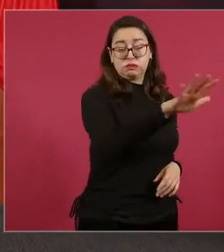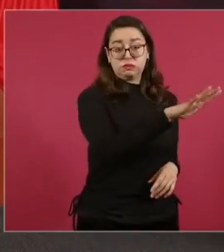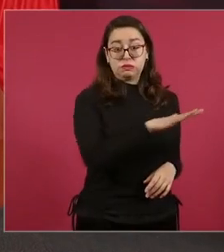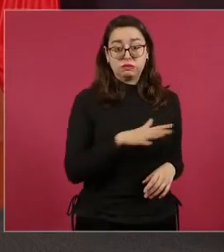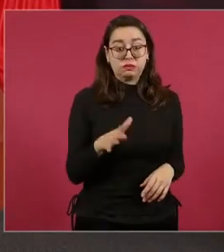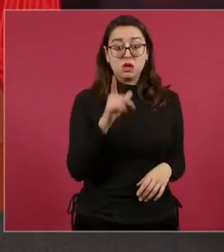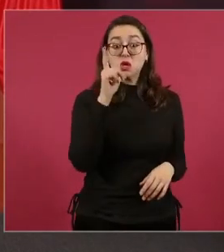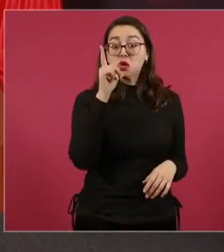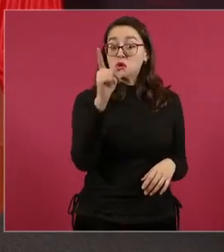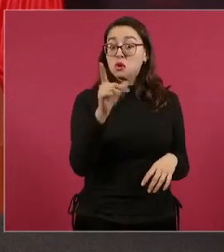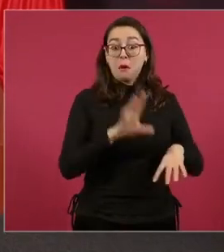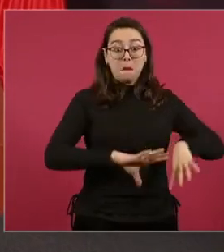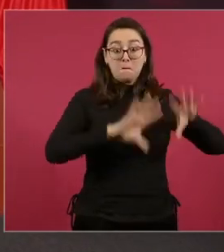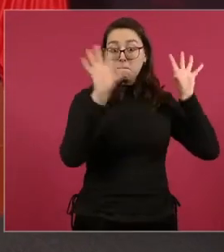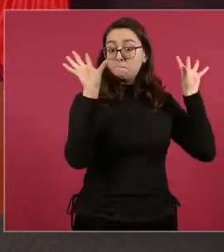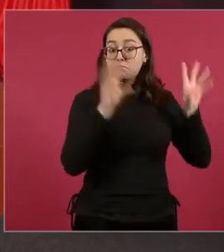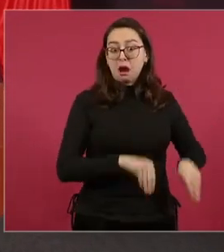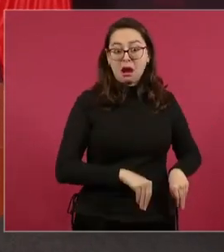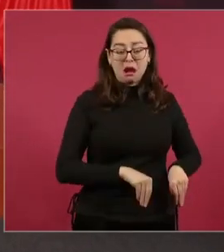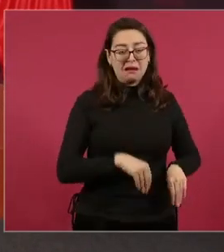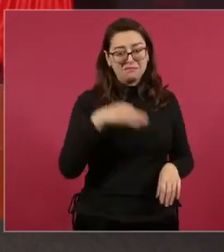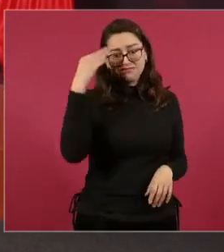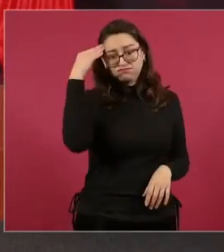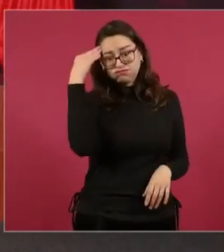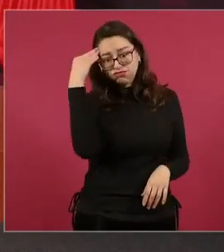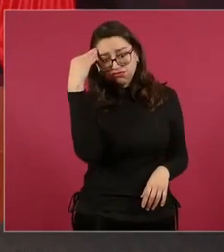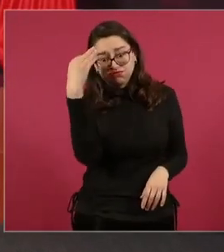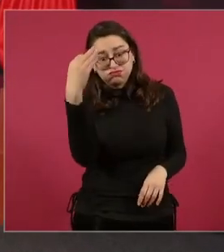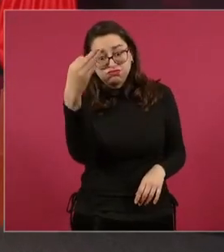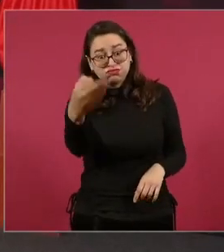se quedan sin luz, sufre la gente,